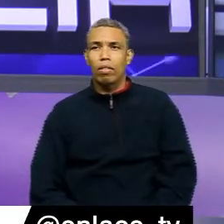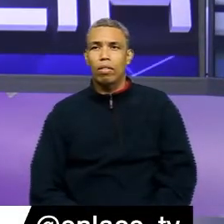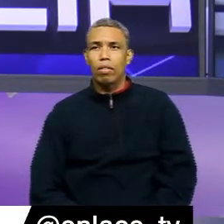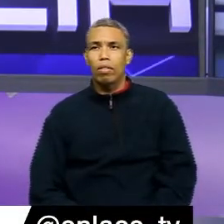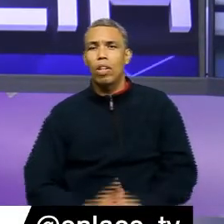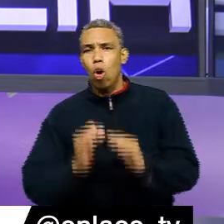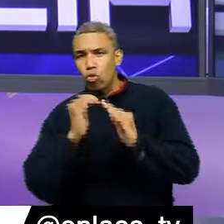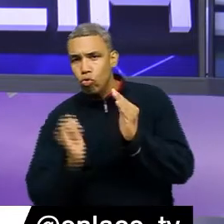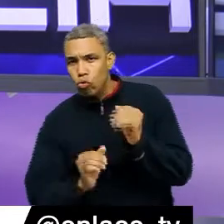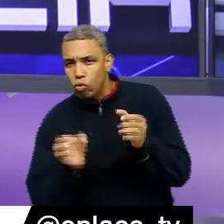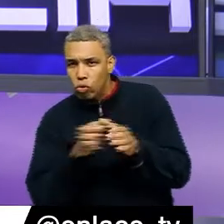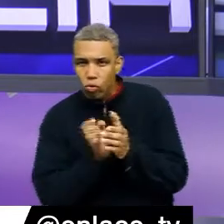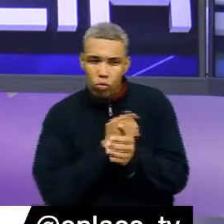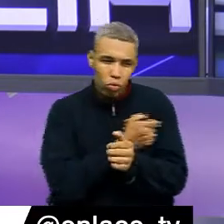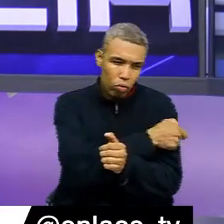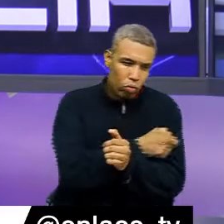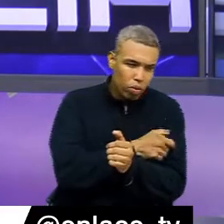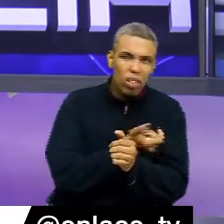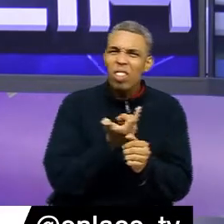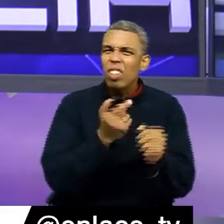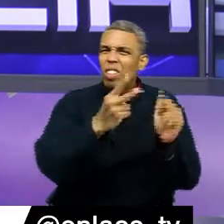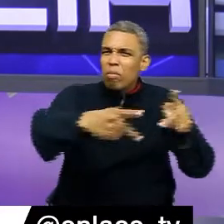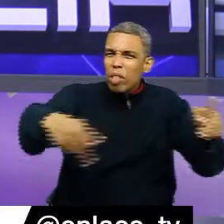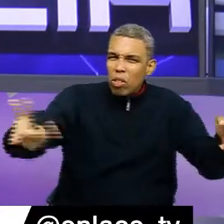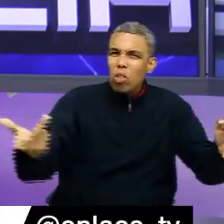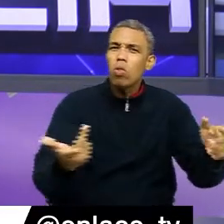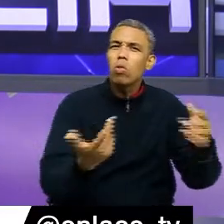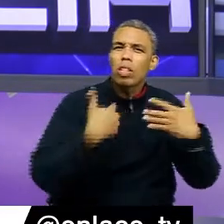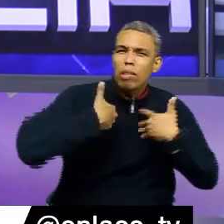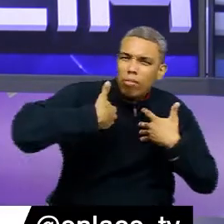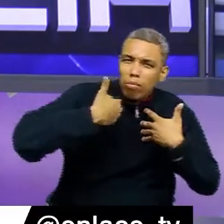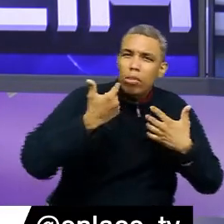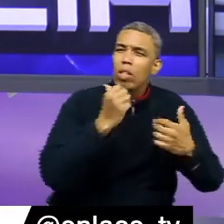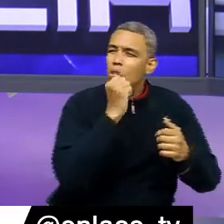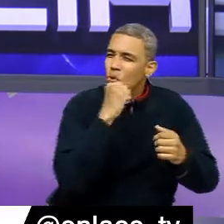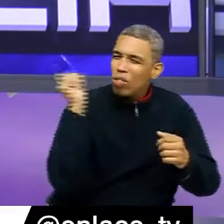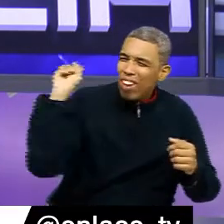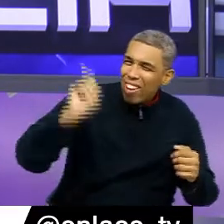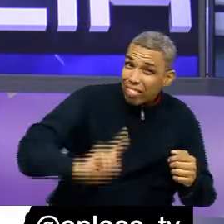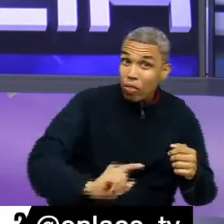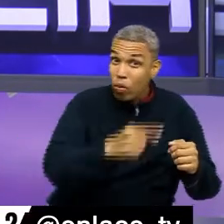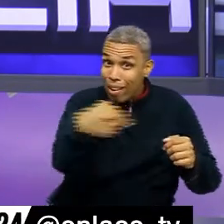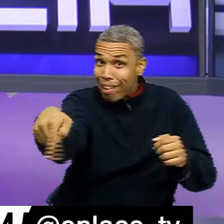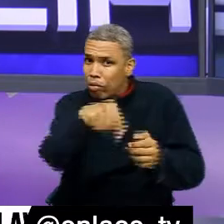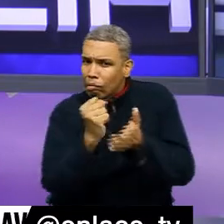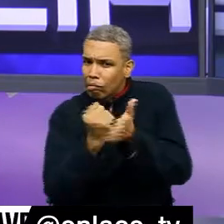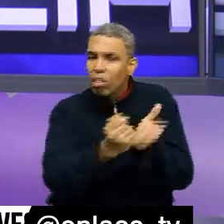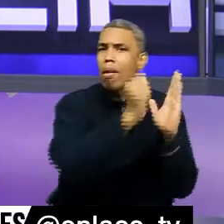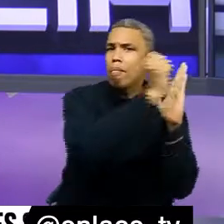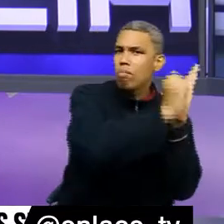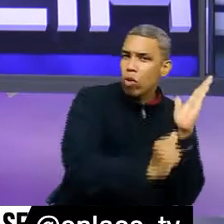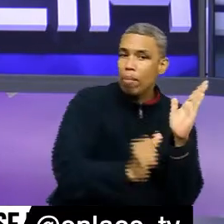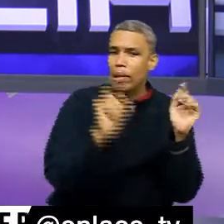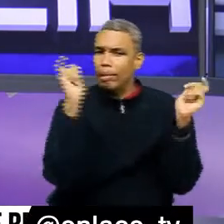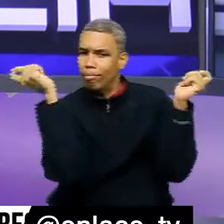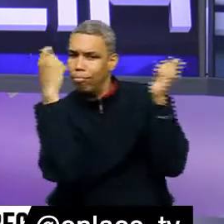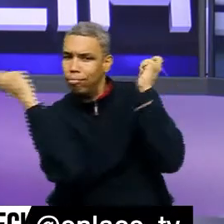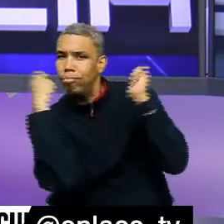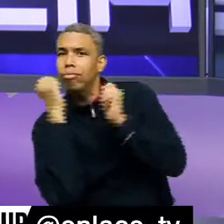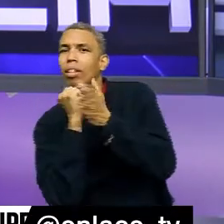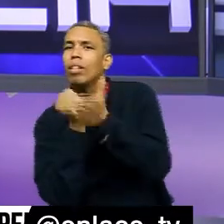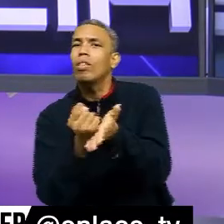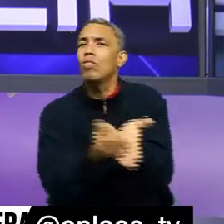víctimas en la ciudad. El espacio fue liderado por la Secretaria de Desarrollo Económico y Social con el objetivo de impulsar la oferta institucional para esta